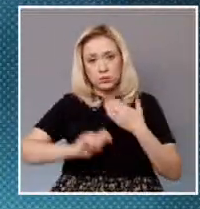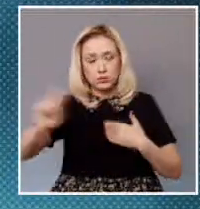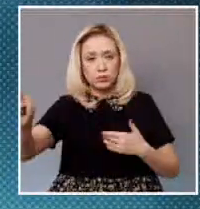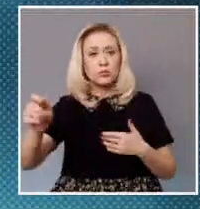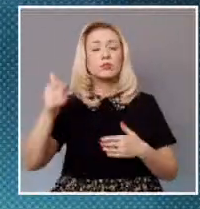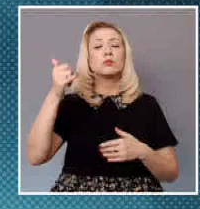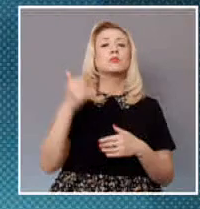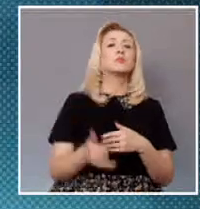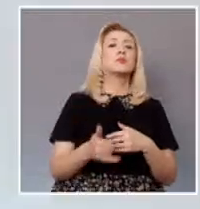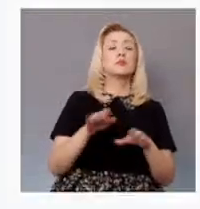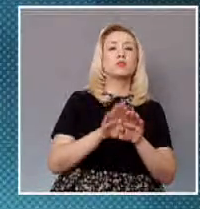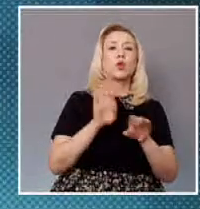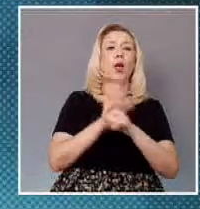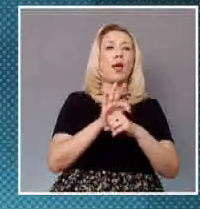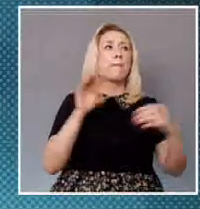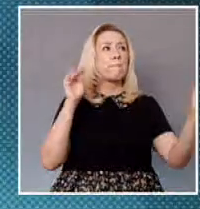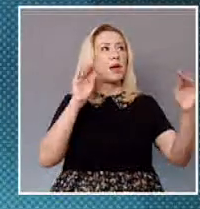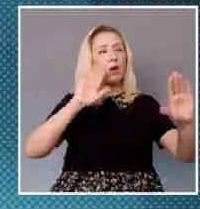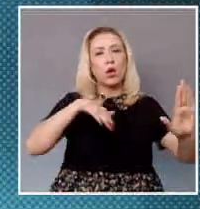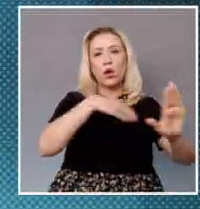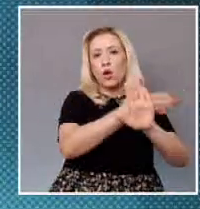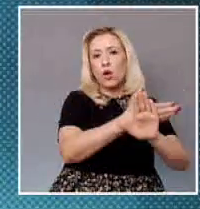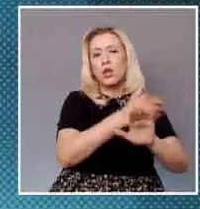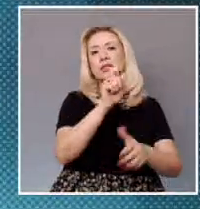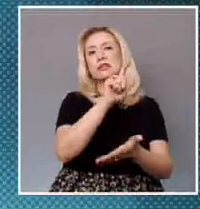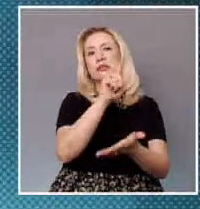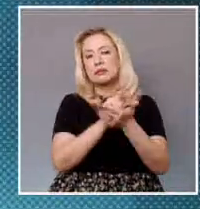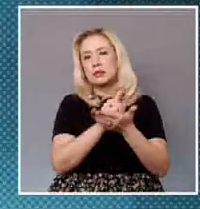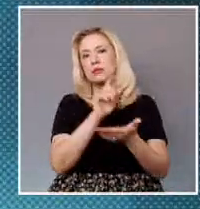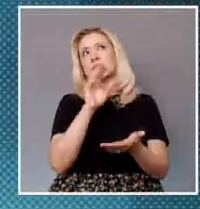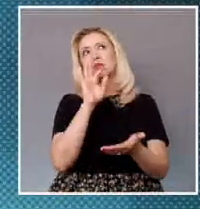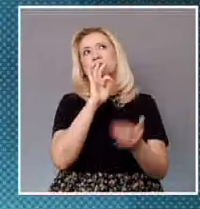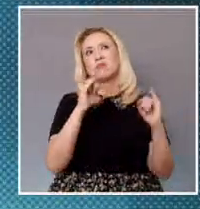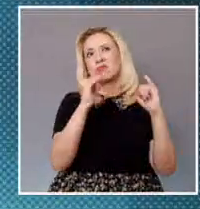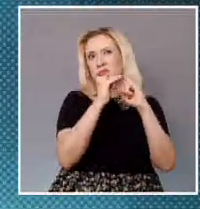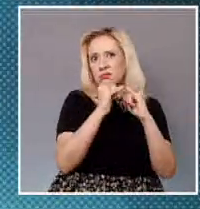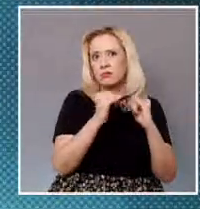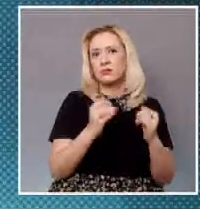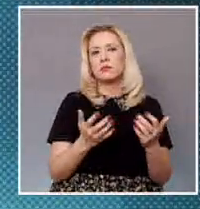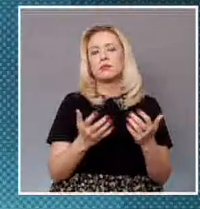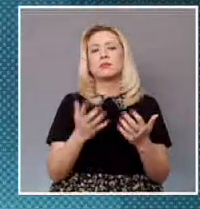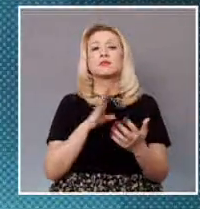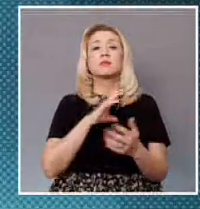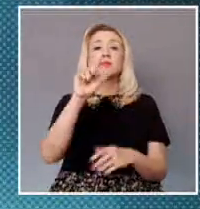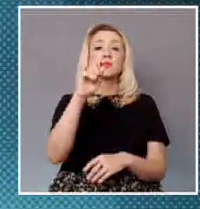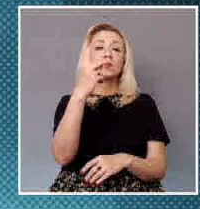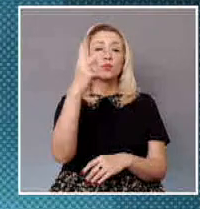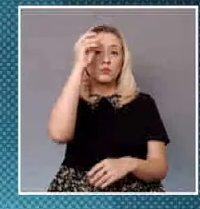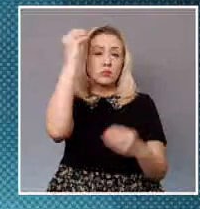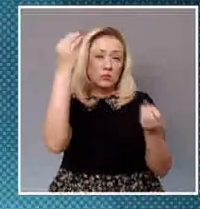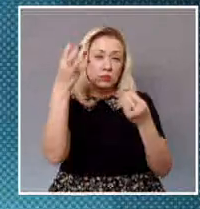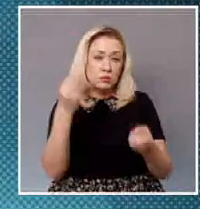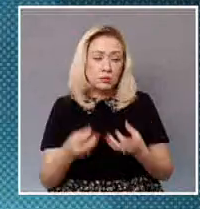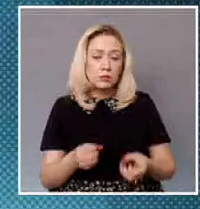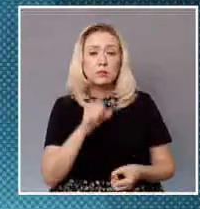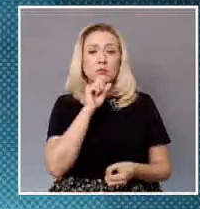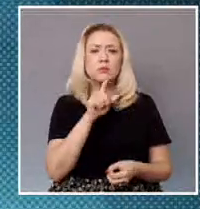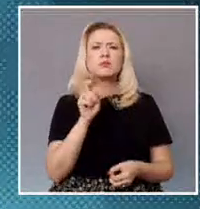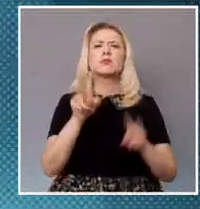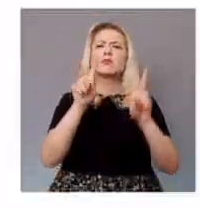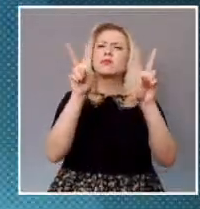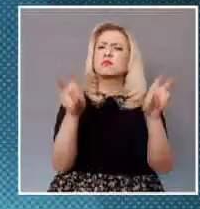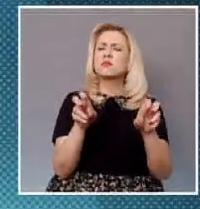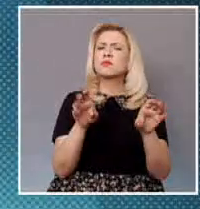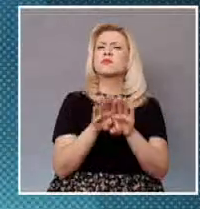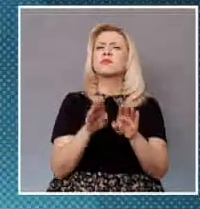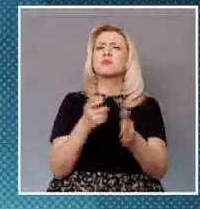amparo indirecto. De tribunales colegiados de circuito se publican 22 tesis aisladas, entre las que destacan temas relacionados con el pago de